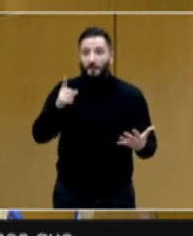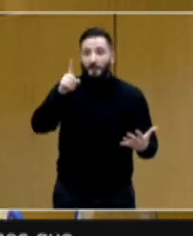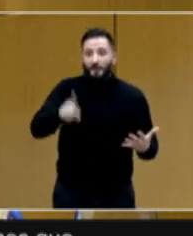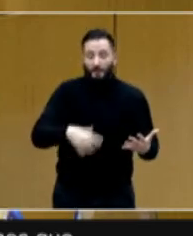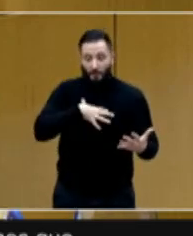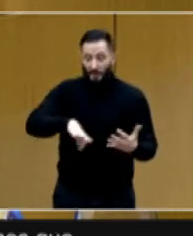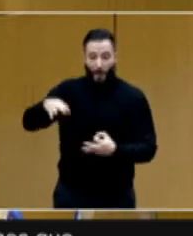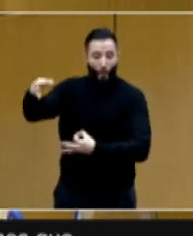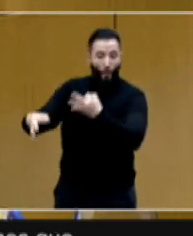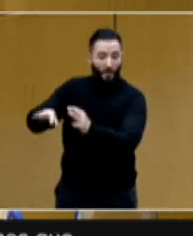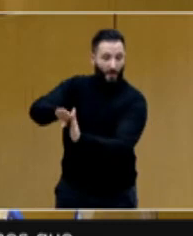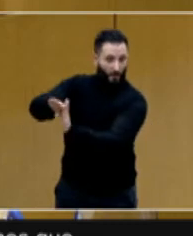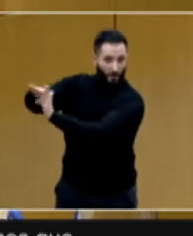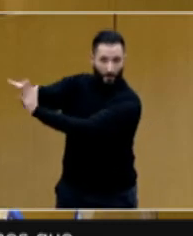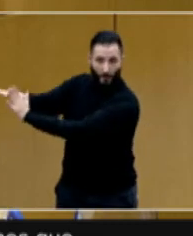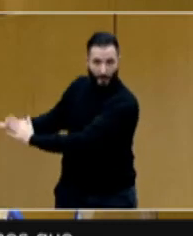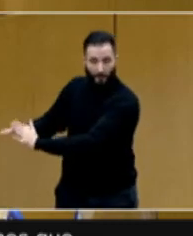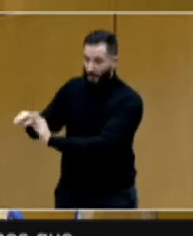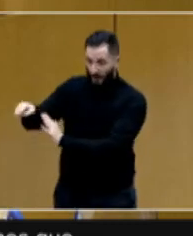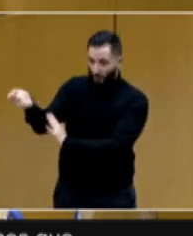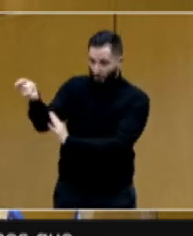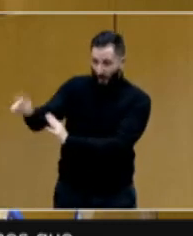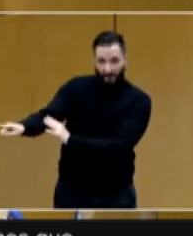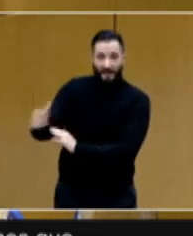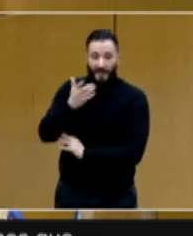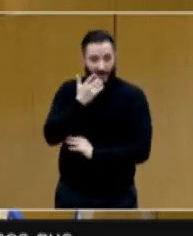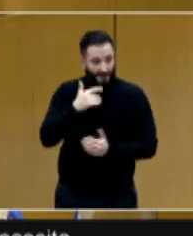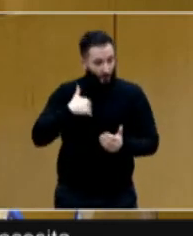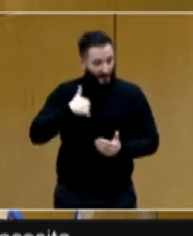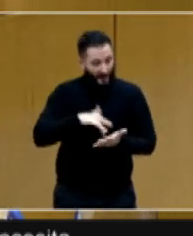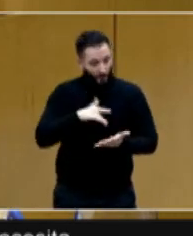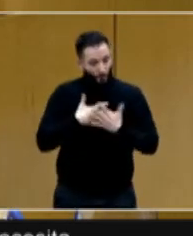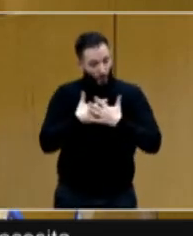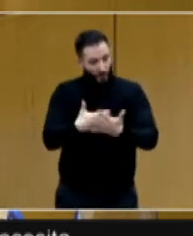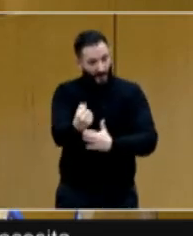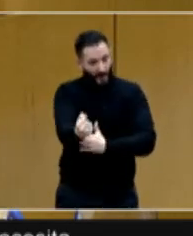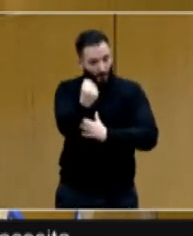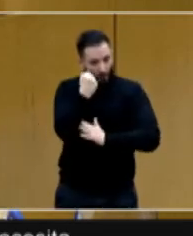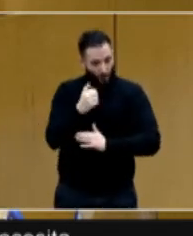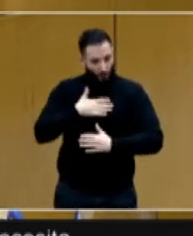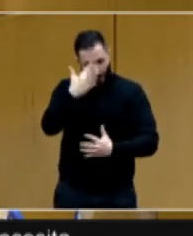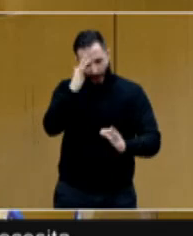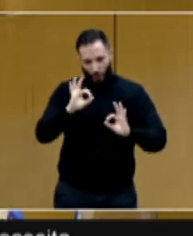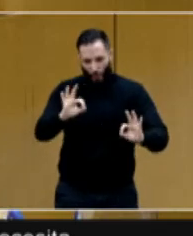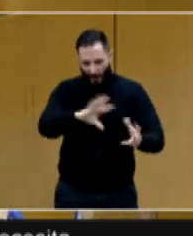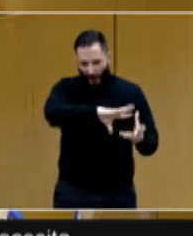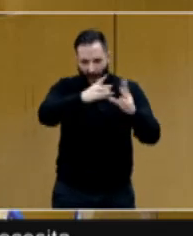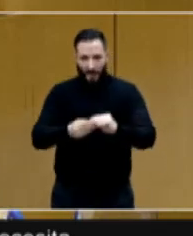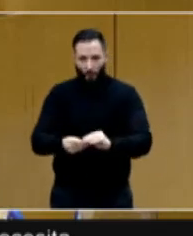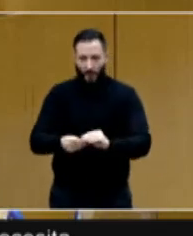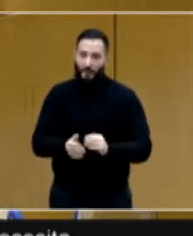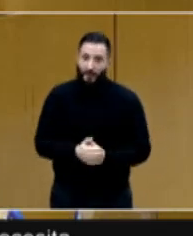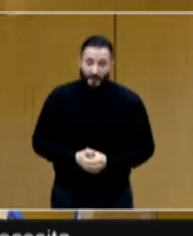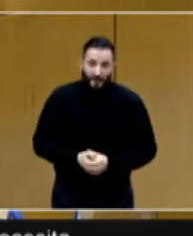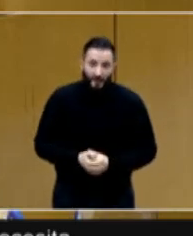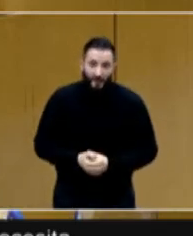judicial el juez no tendrá que intervenir si hay una disposición voluntaria de apoyos que sea adecuada y suficiente lo que sea tendrá y